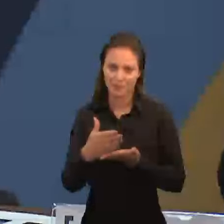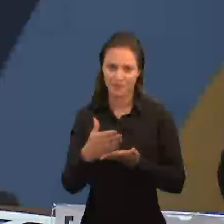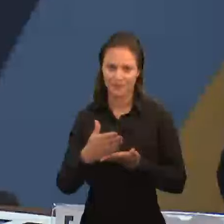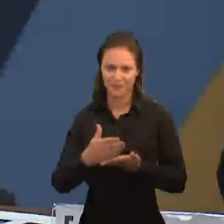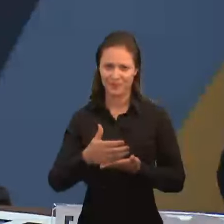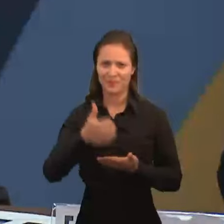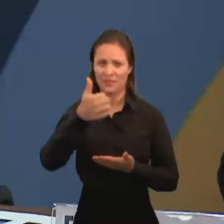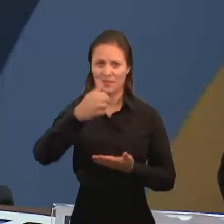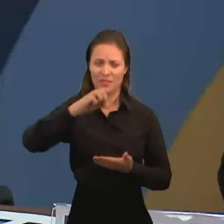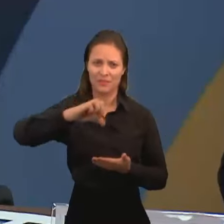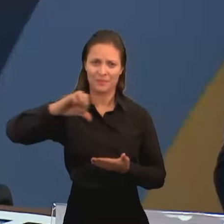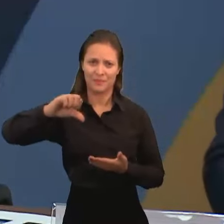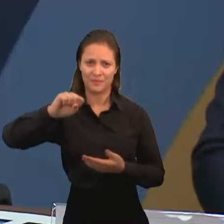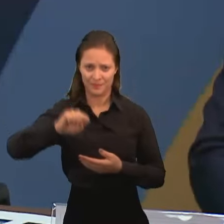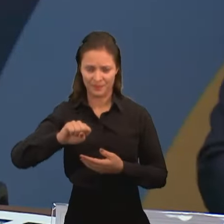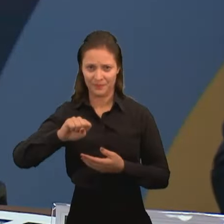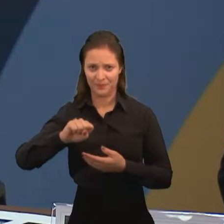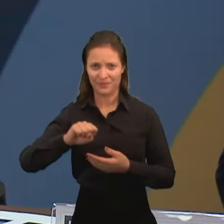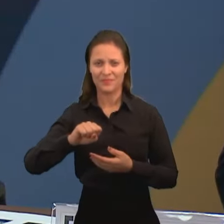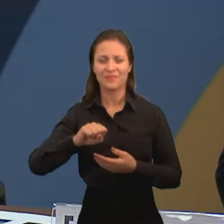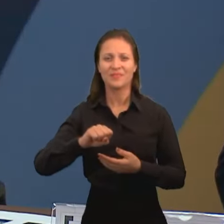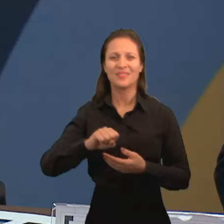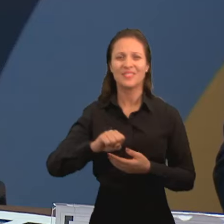artificial en ese momento.